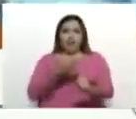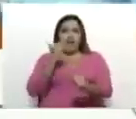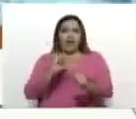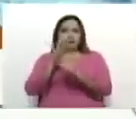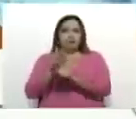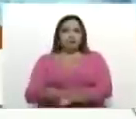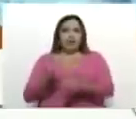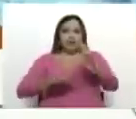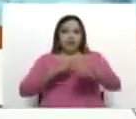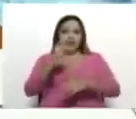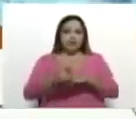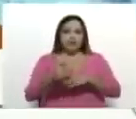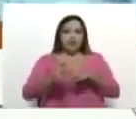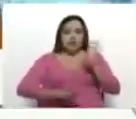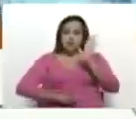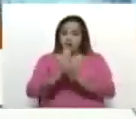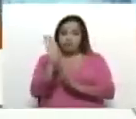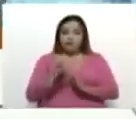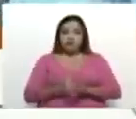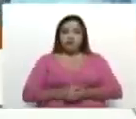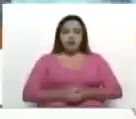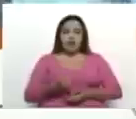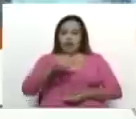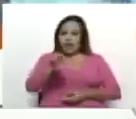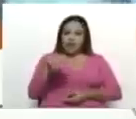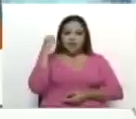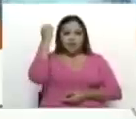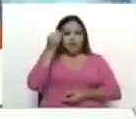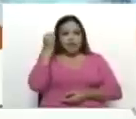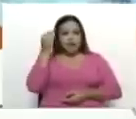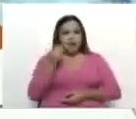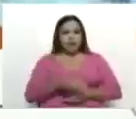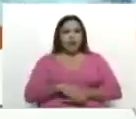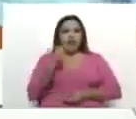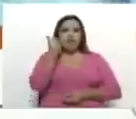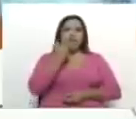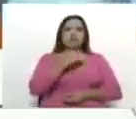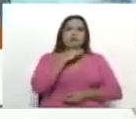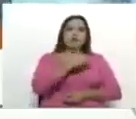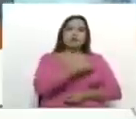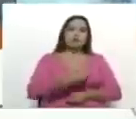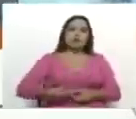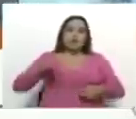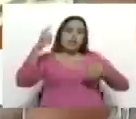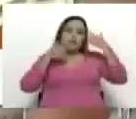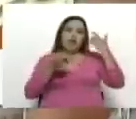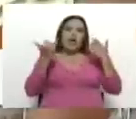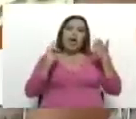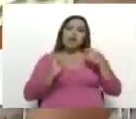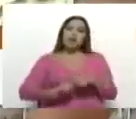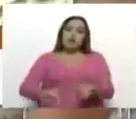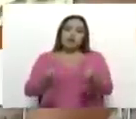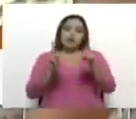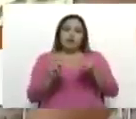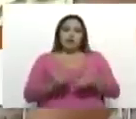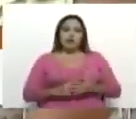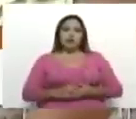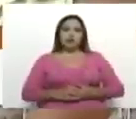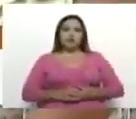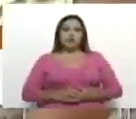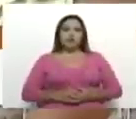de estos planes ellos consideraron que la enfermedad del comandante Chávez era una oportunidad